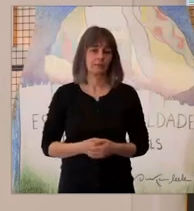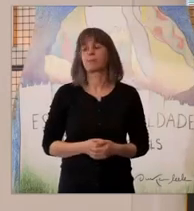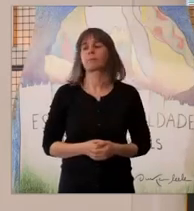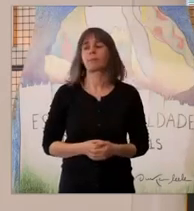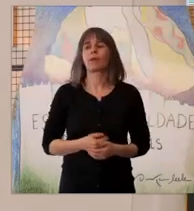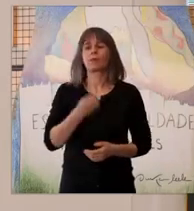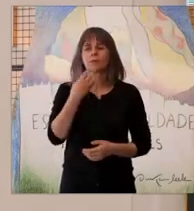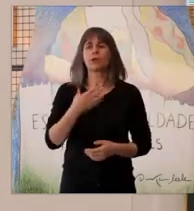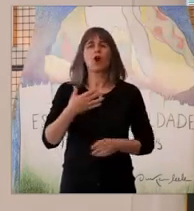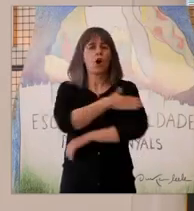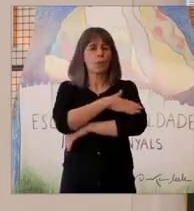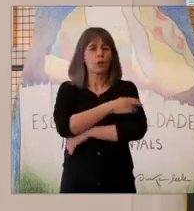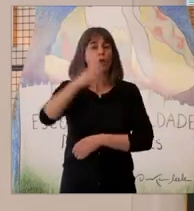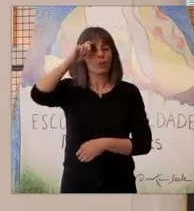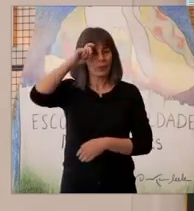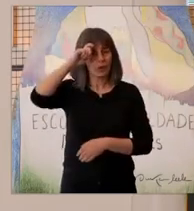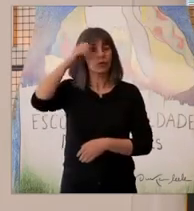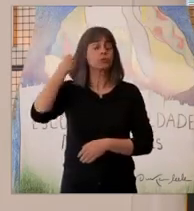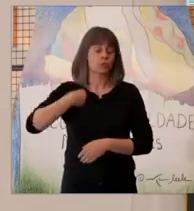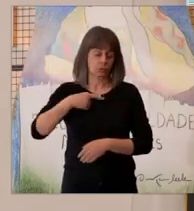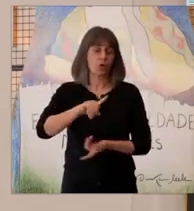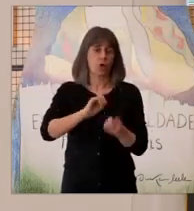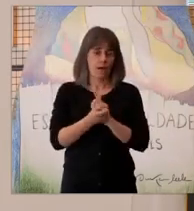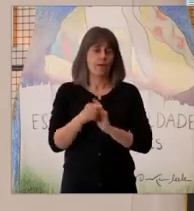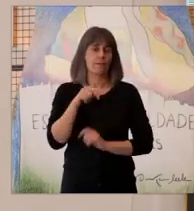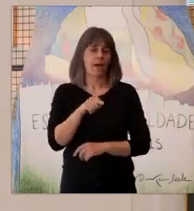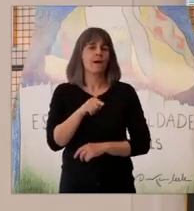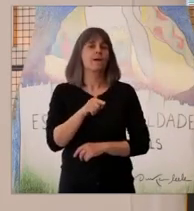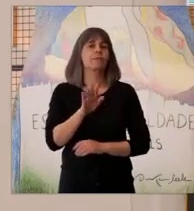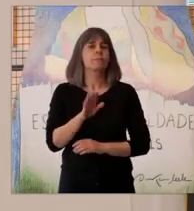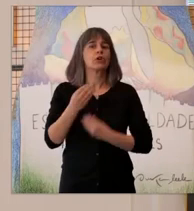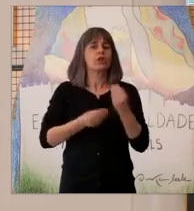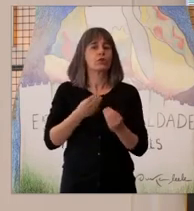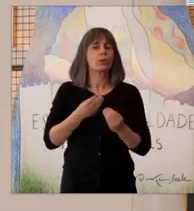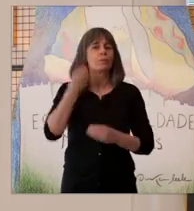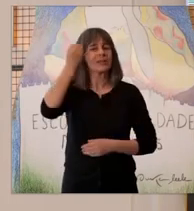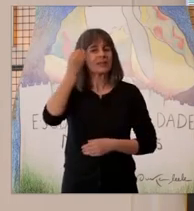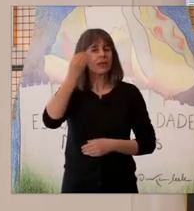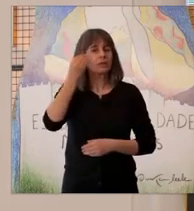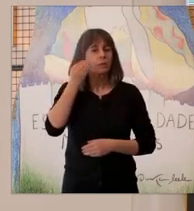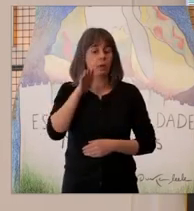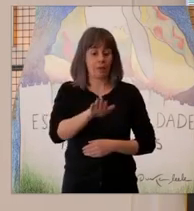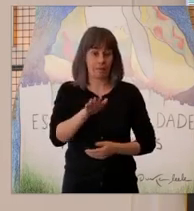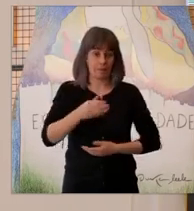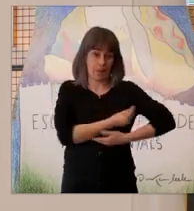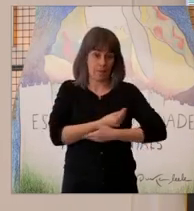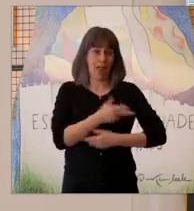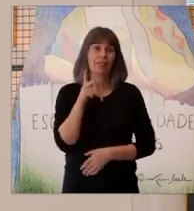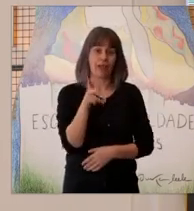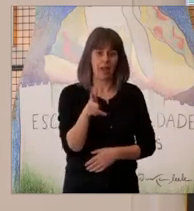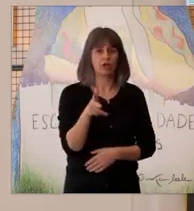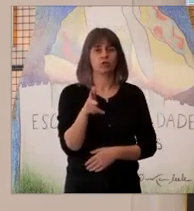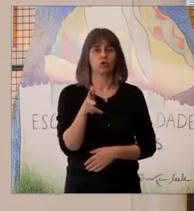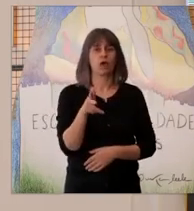el gobierno de zapatero que en cambio eso pero lo hizo claro efectivamente pensando en el derecho del menor de esos bebés que quedaban desprotegidos Pero